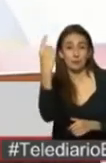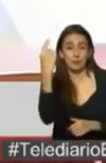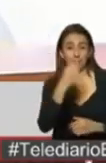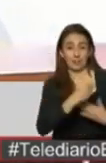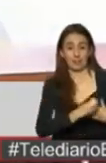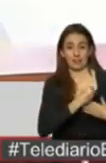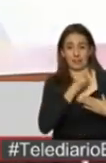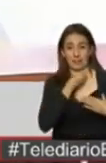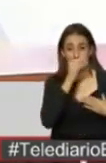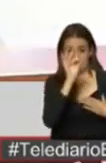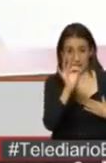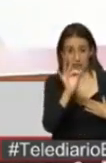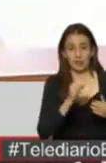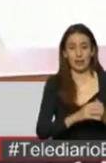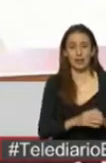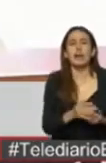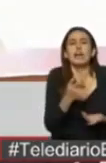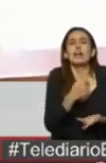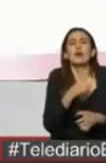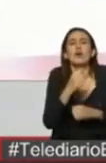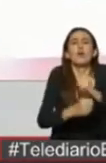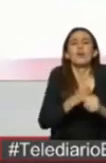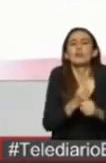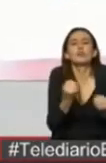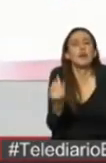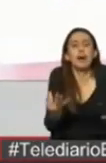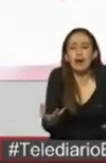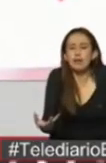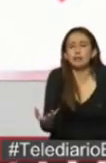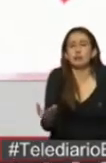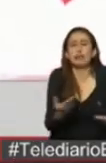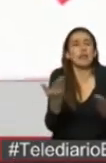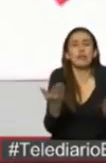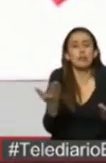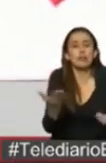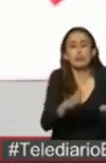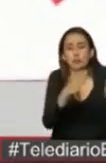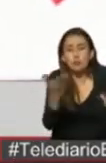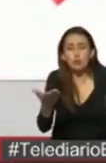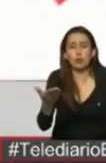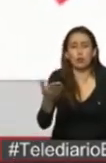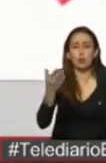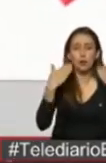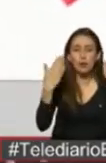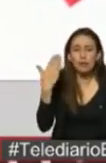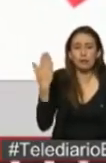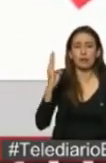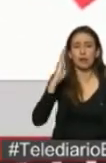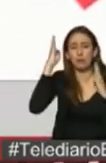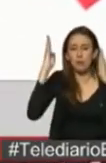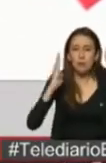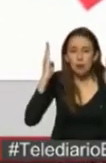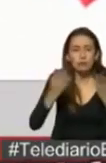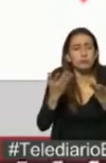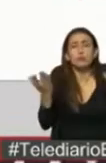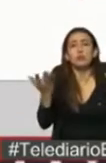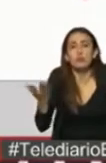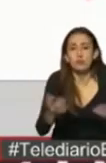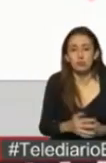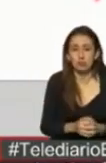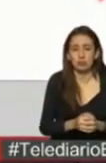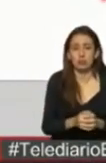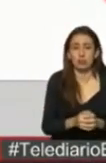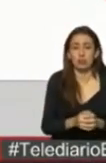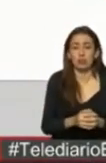de ella, qué edad tenía, falleció en Babahoyo, acá en Guayaquil. ¿Cuál es el estado también de los otros casos que